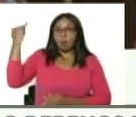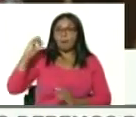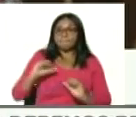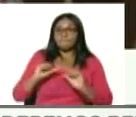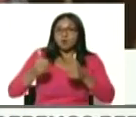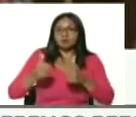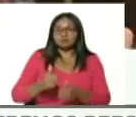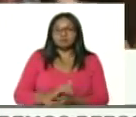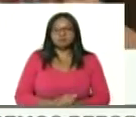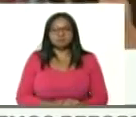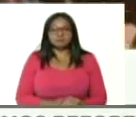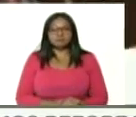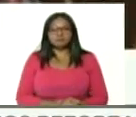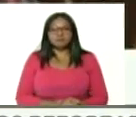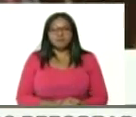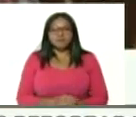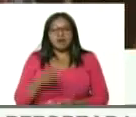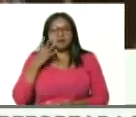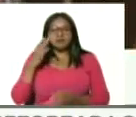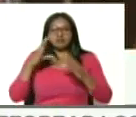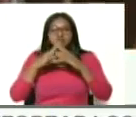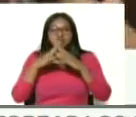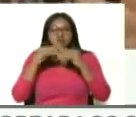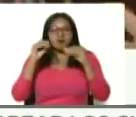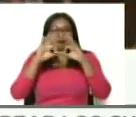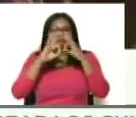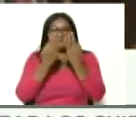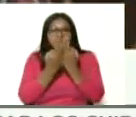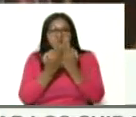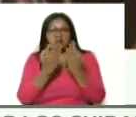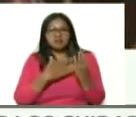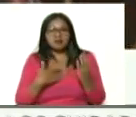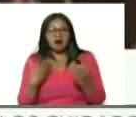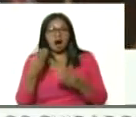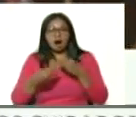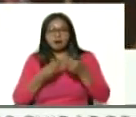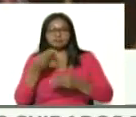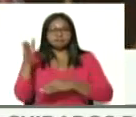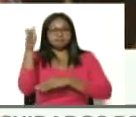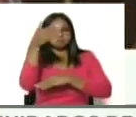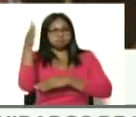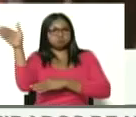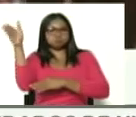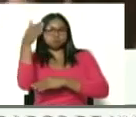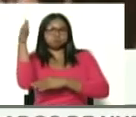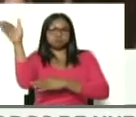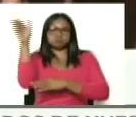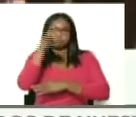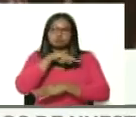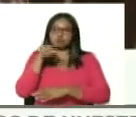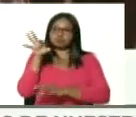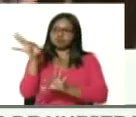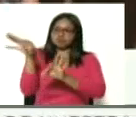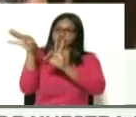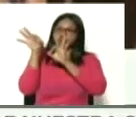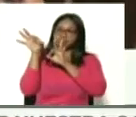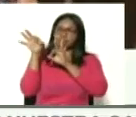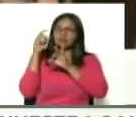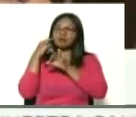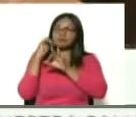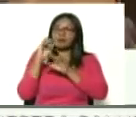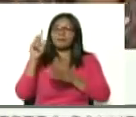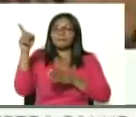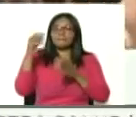por ejemplo, que todas las familias de Venezuela que quieran hagan su bandera, y de esas banderas vamos a escoger las